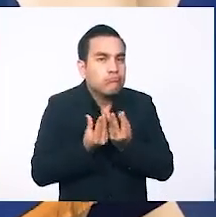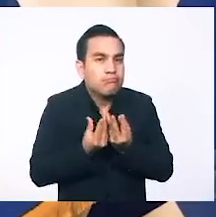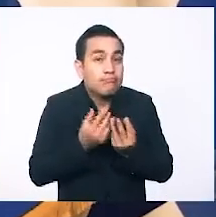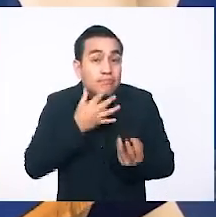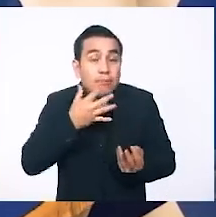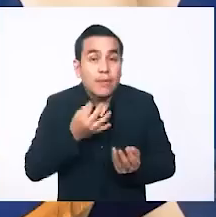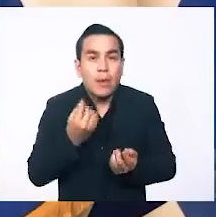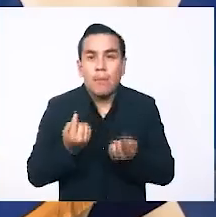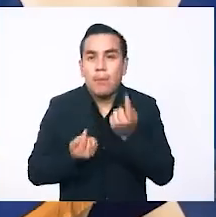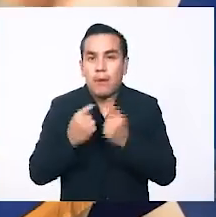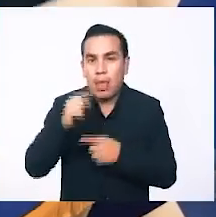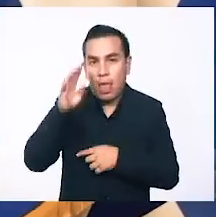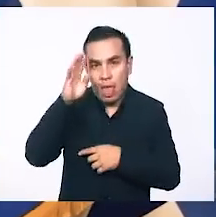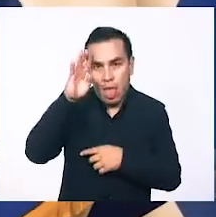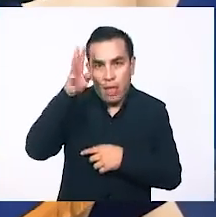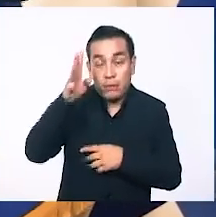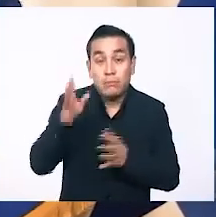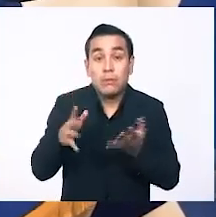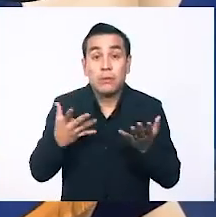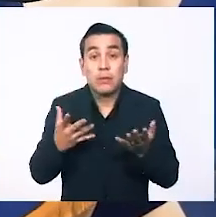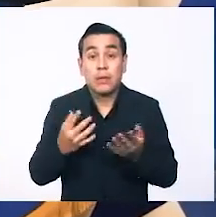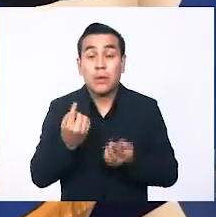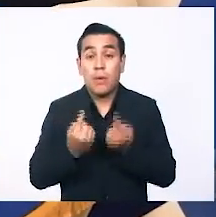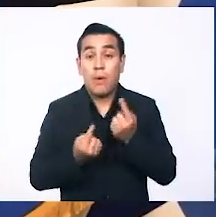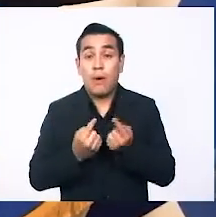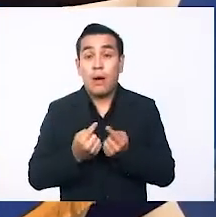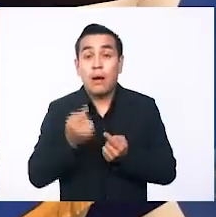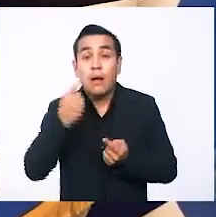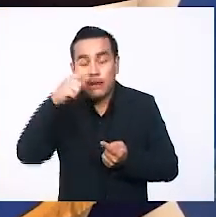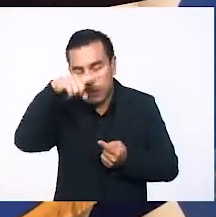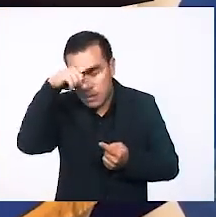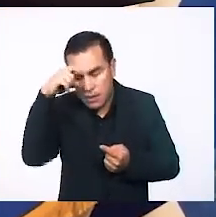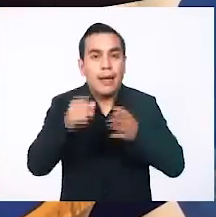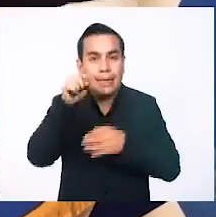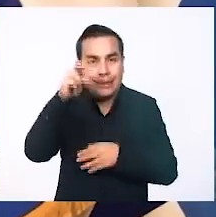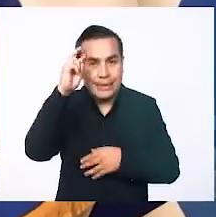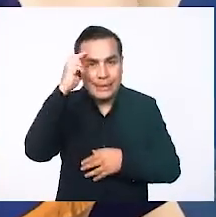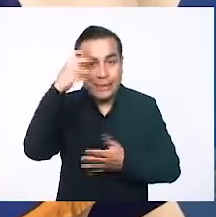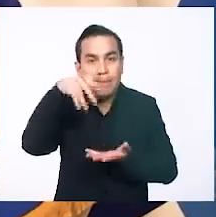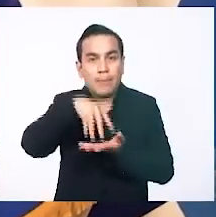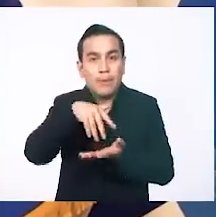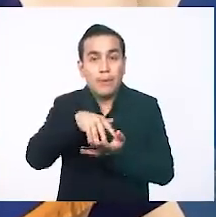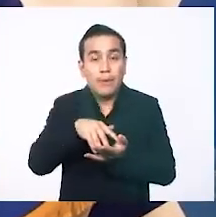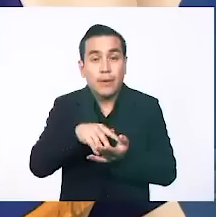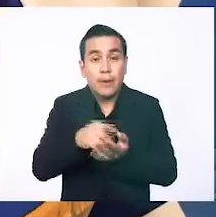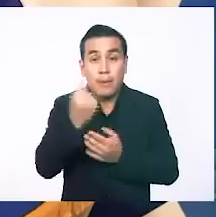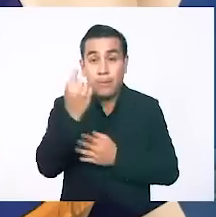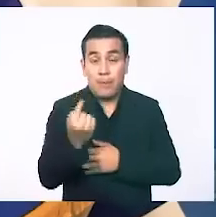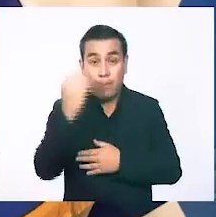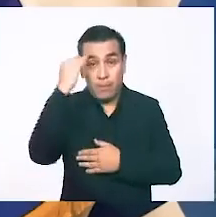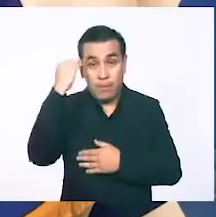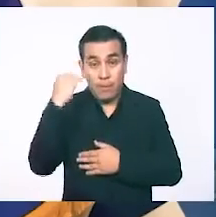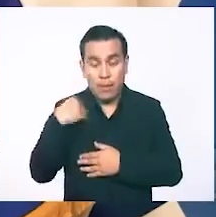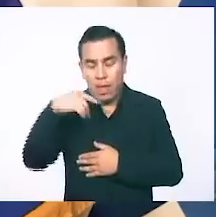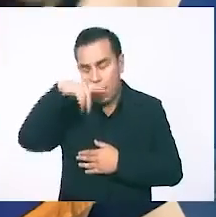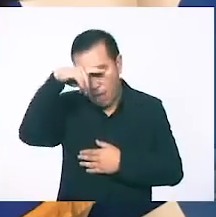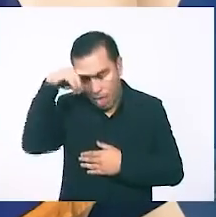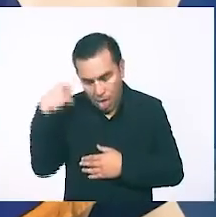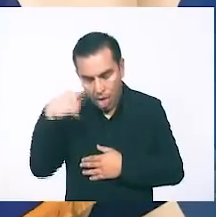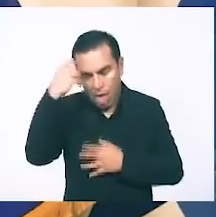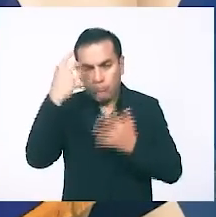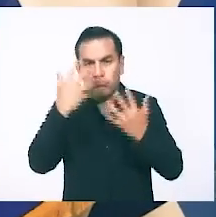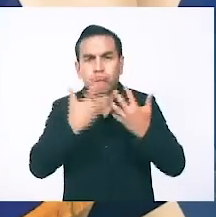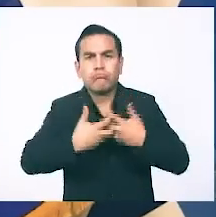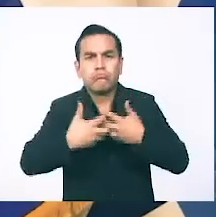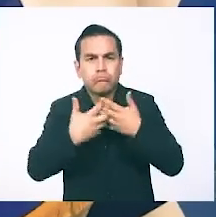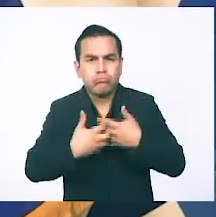Y digo inventado porque la verdadera sociedad civil es la gente que está en la calle trabajando, la señora que está en el mercado, el obrero que está en la fábrica, el